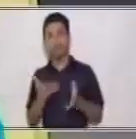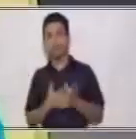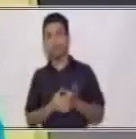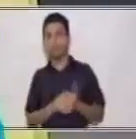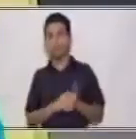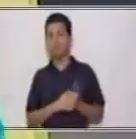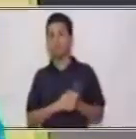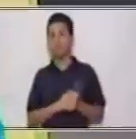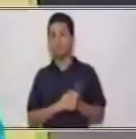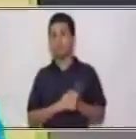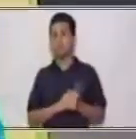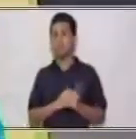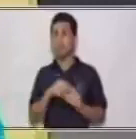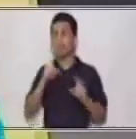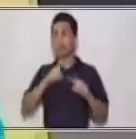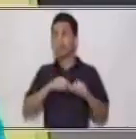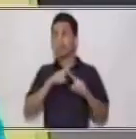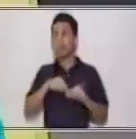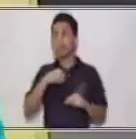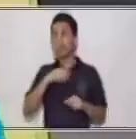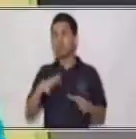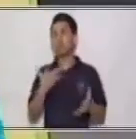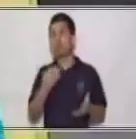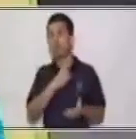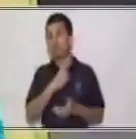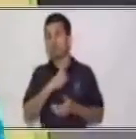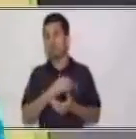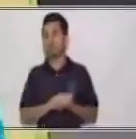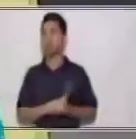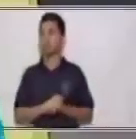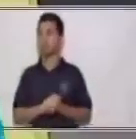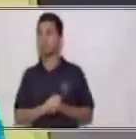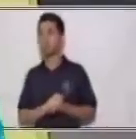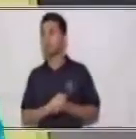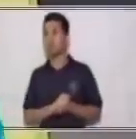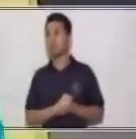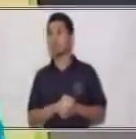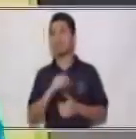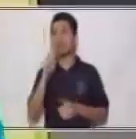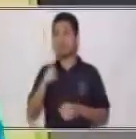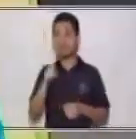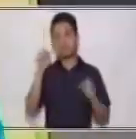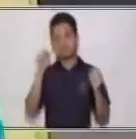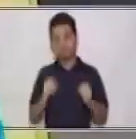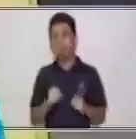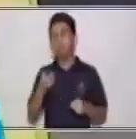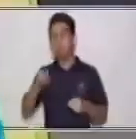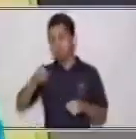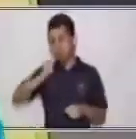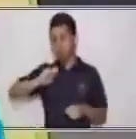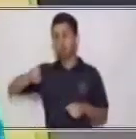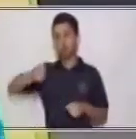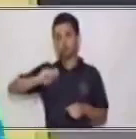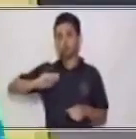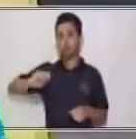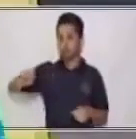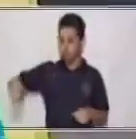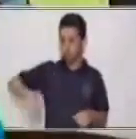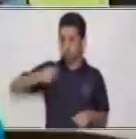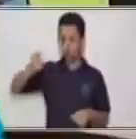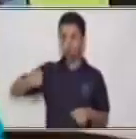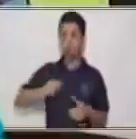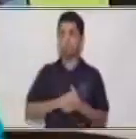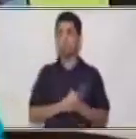la onza. Depende de lo que nosotros querramos. Entonces, esta medida se puede medir de esta forma también.